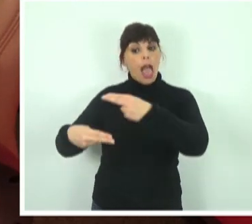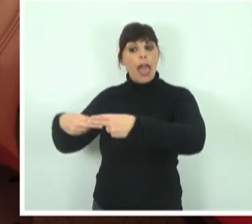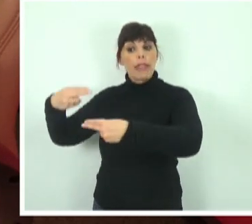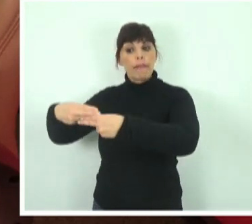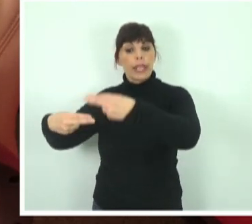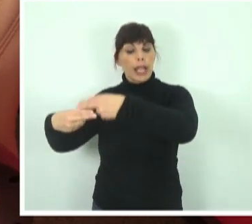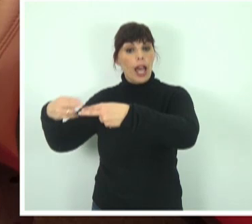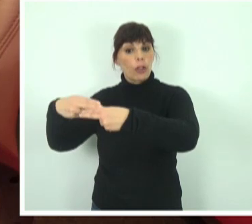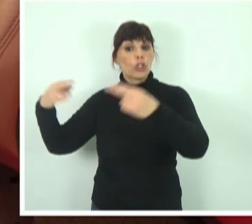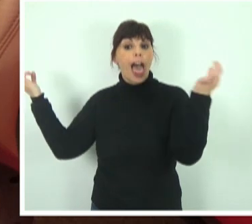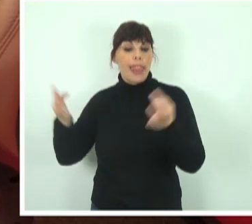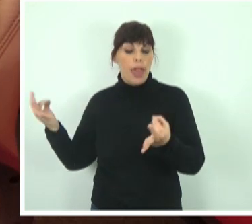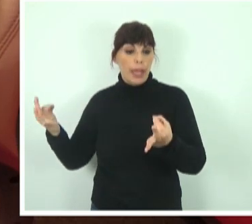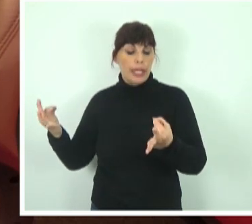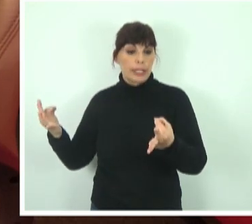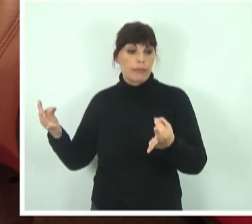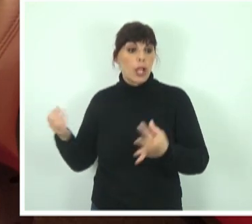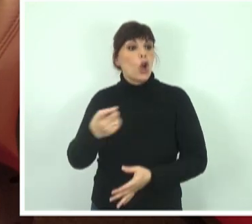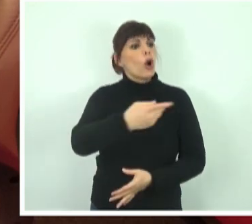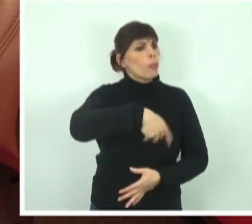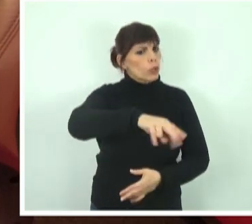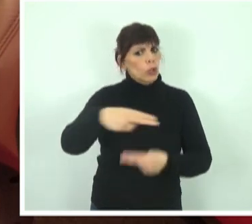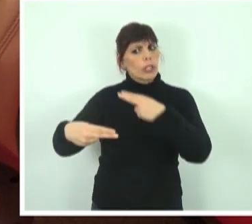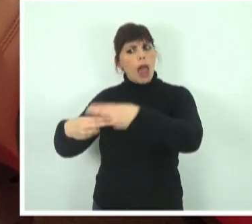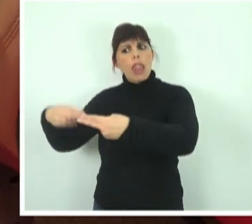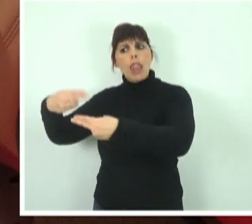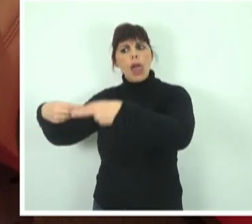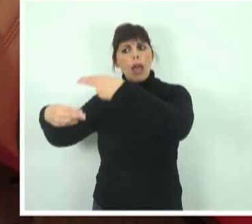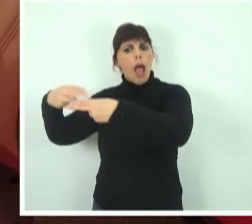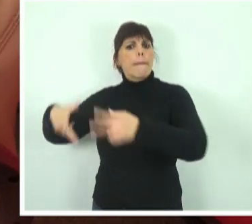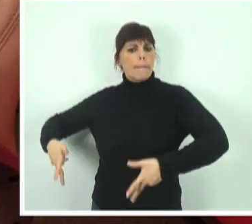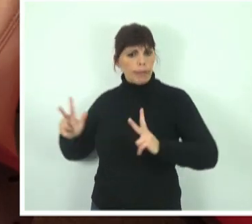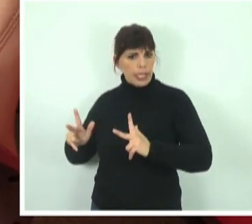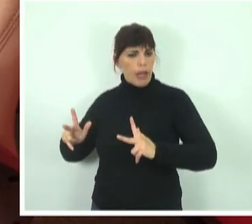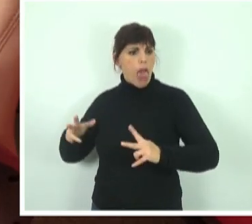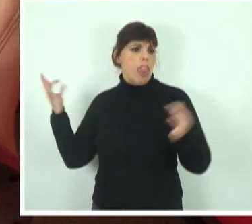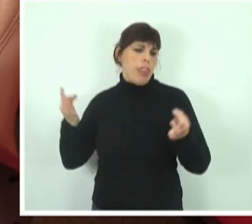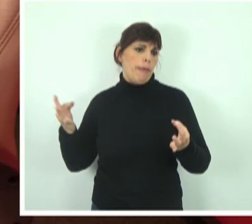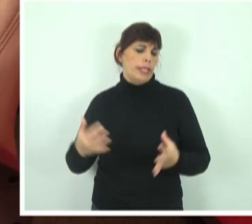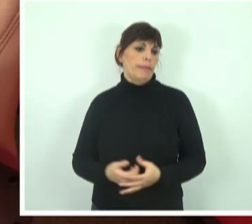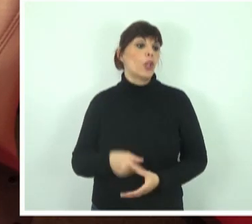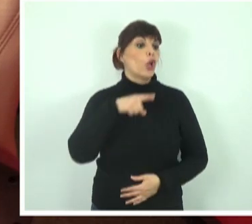dice, dejaros edificar. Atención,